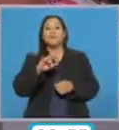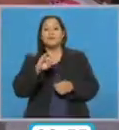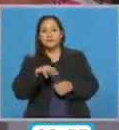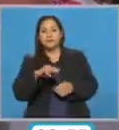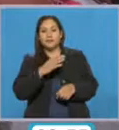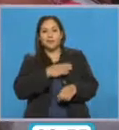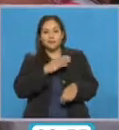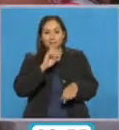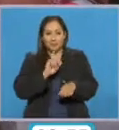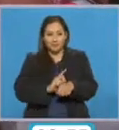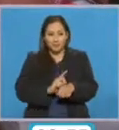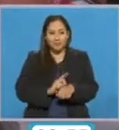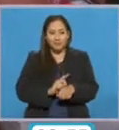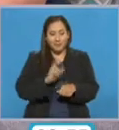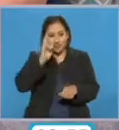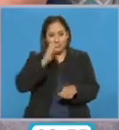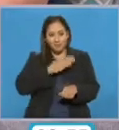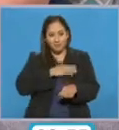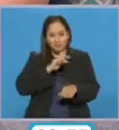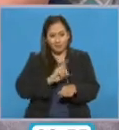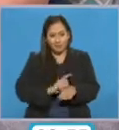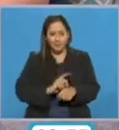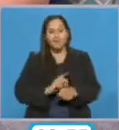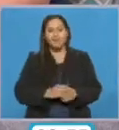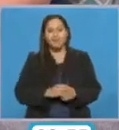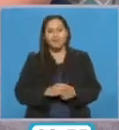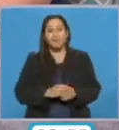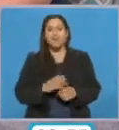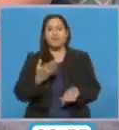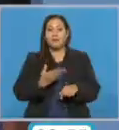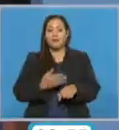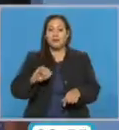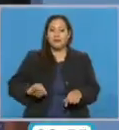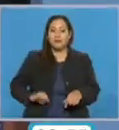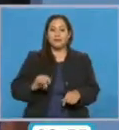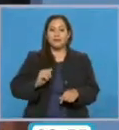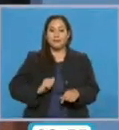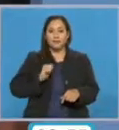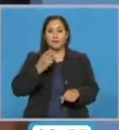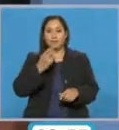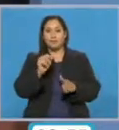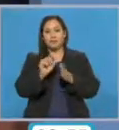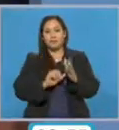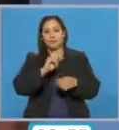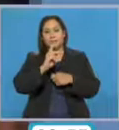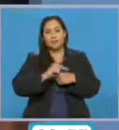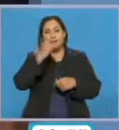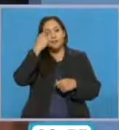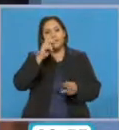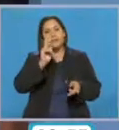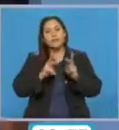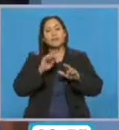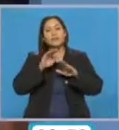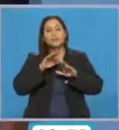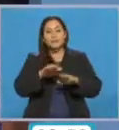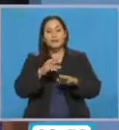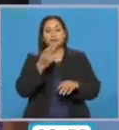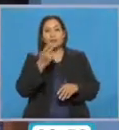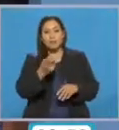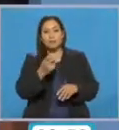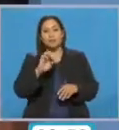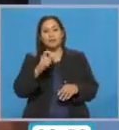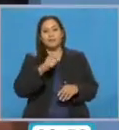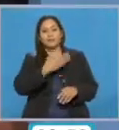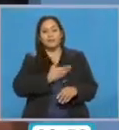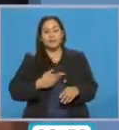Cervantes, muy buenos días. Buenos días. Pues ya Hola, lo Miriam. comentábamos, muy interesante, aprovechando este mes patrio para platicar acerca de este